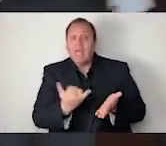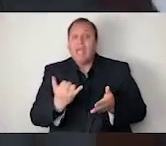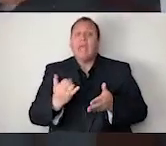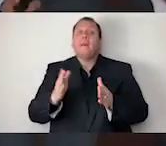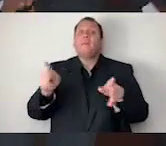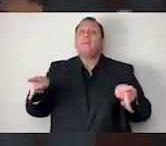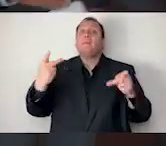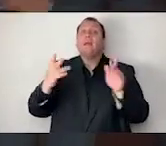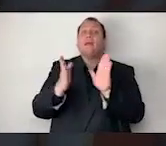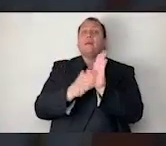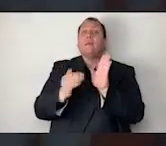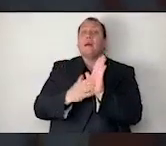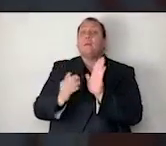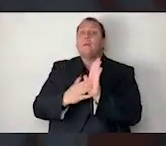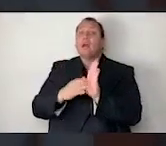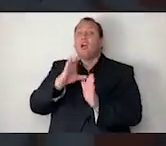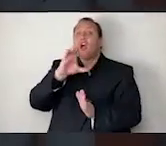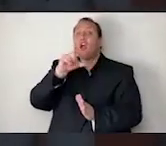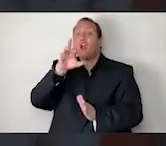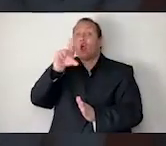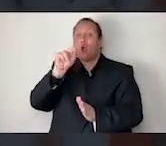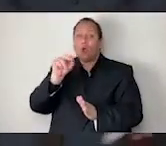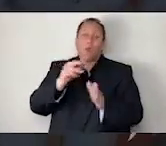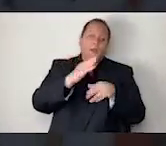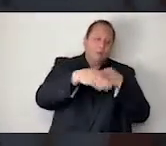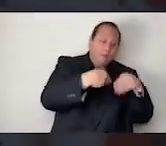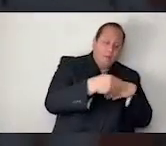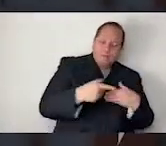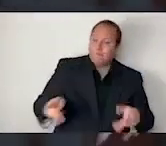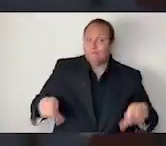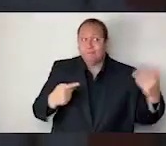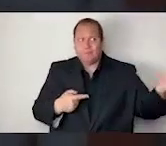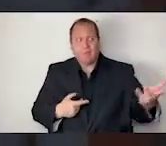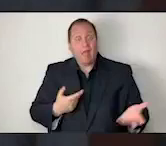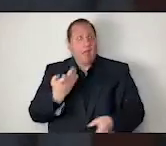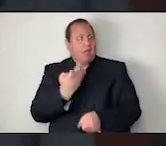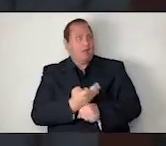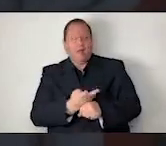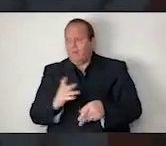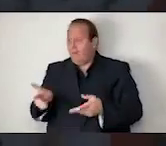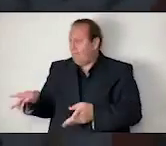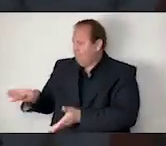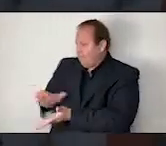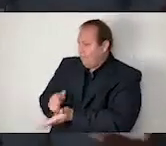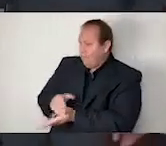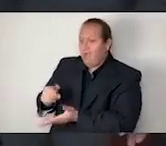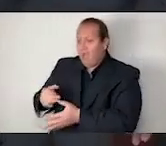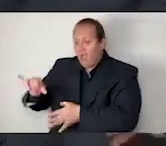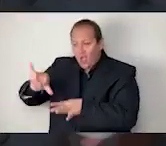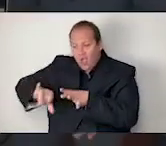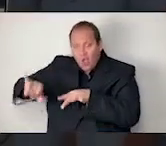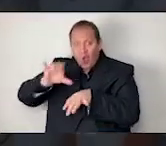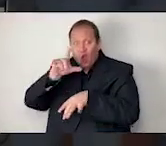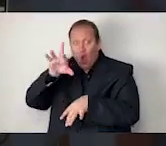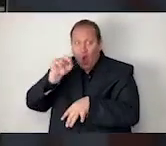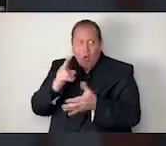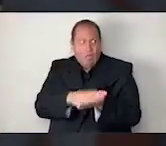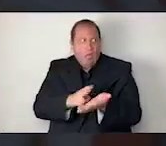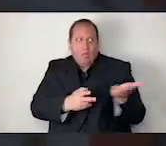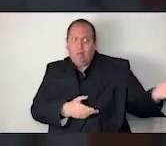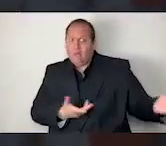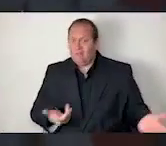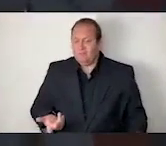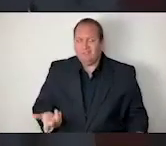cloro lo tenían en la parte de ricos ya sabes que está muy cotizado ahorita no es cloro entonces el